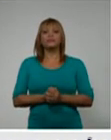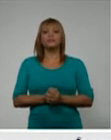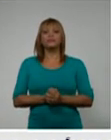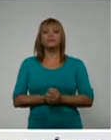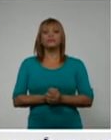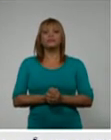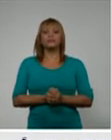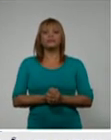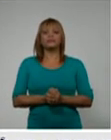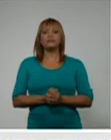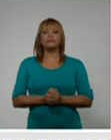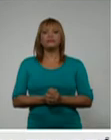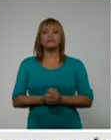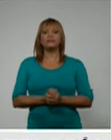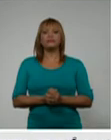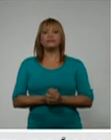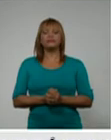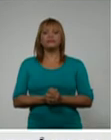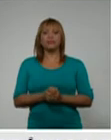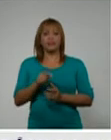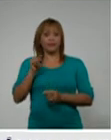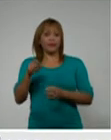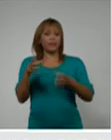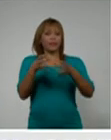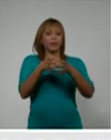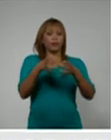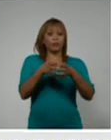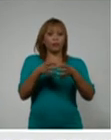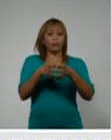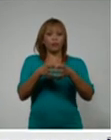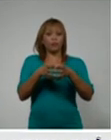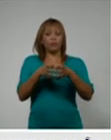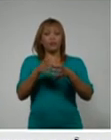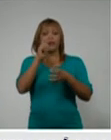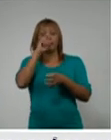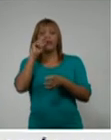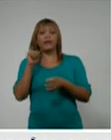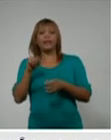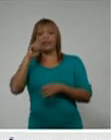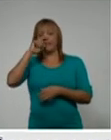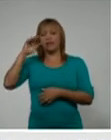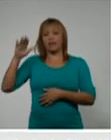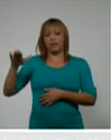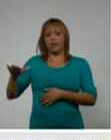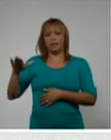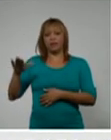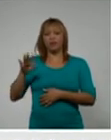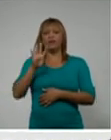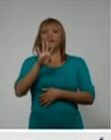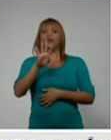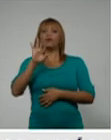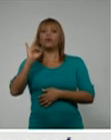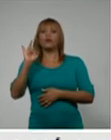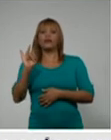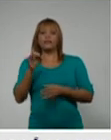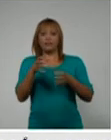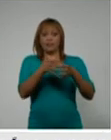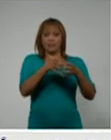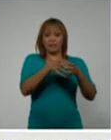anticuerpos. Ese es el grupo de edad pediátrica. De los 47 de ayer,